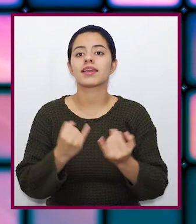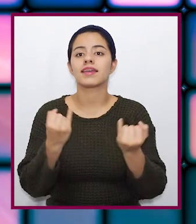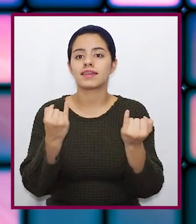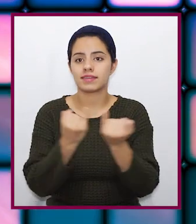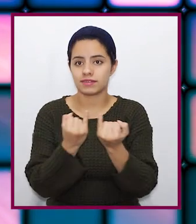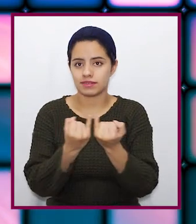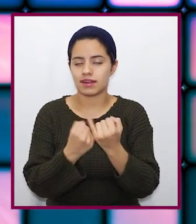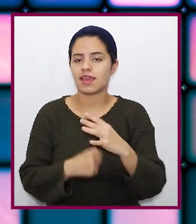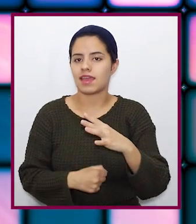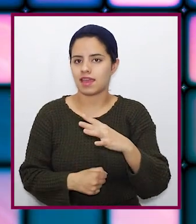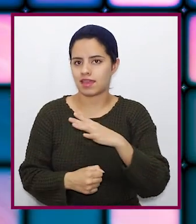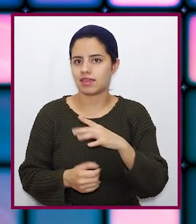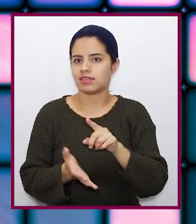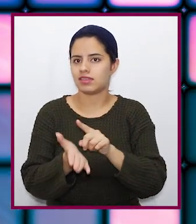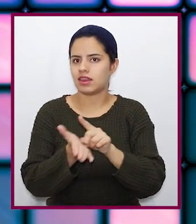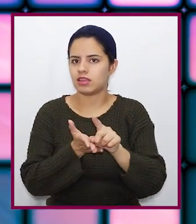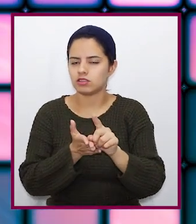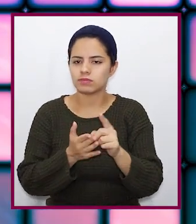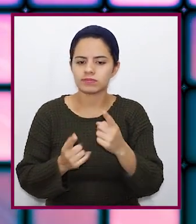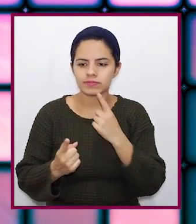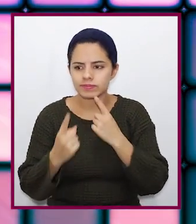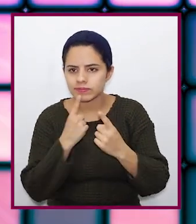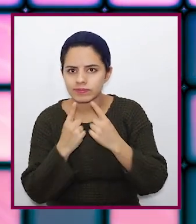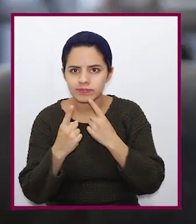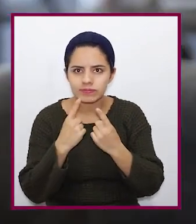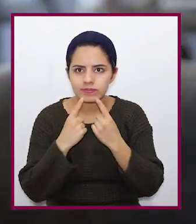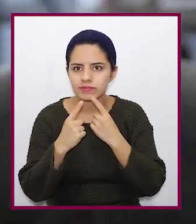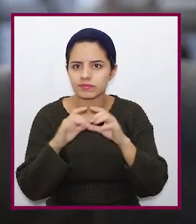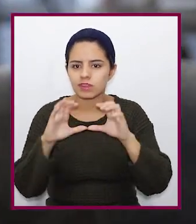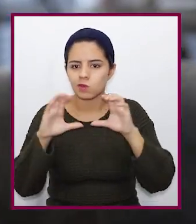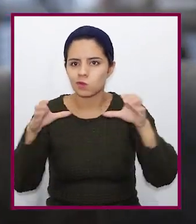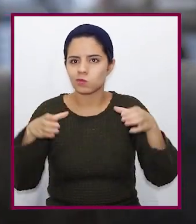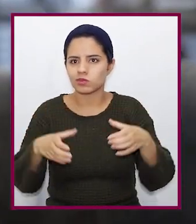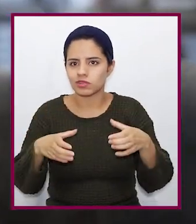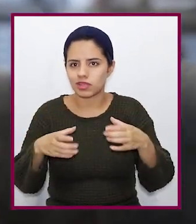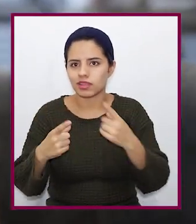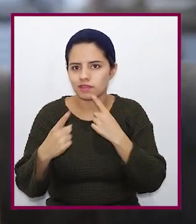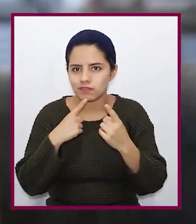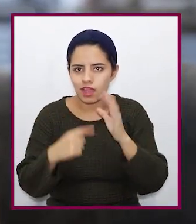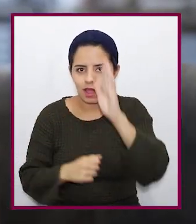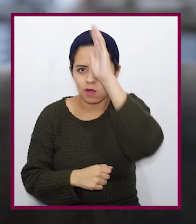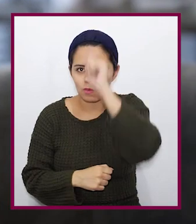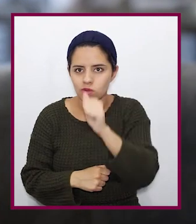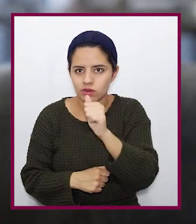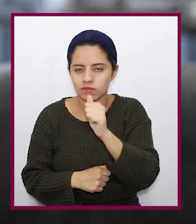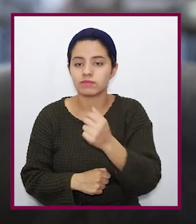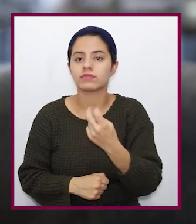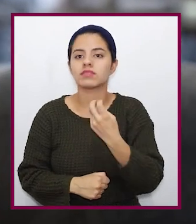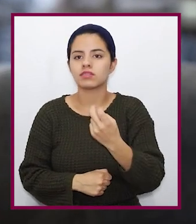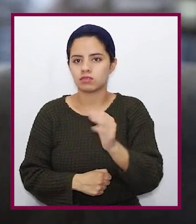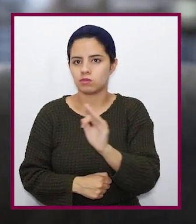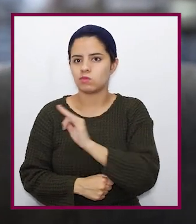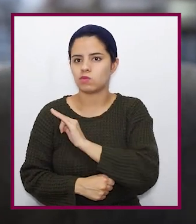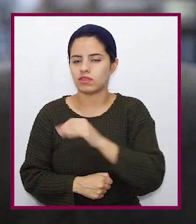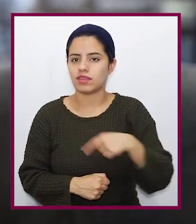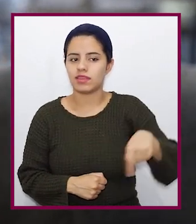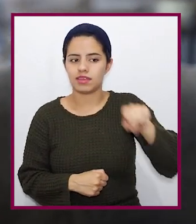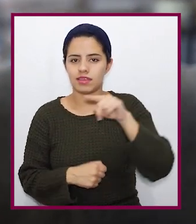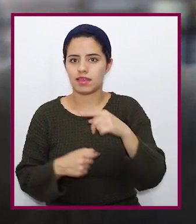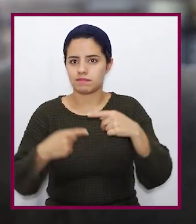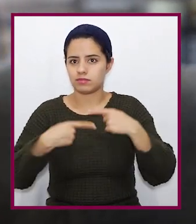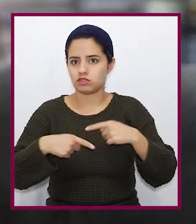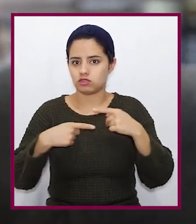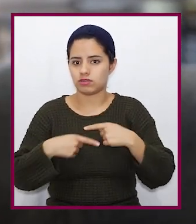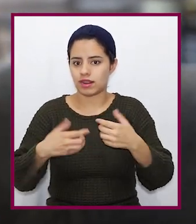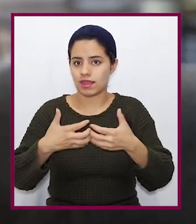contamos con el derecho a la negociación colectiva. Con este, se pueden establecer acuerdos entre las empresas y